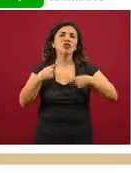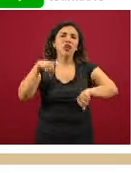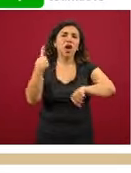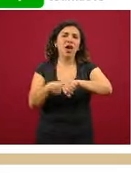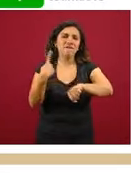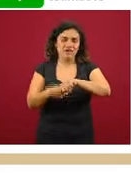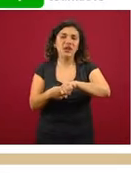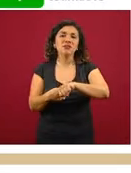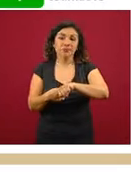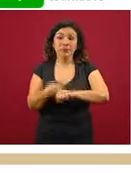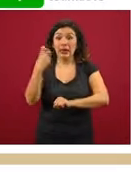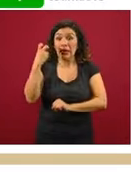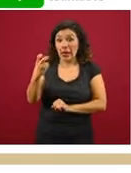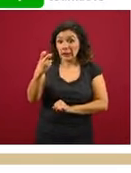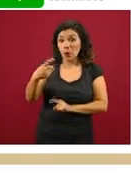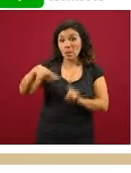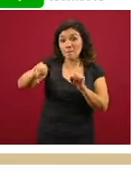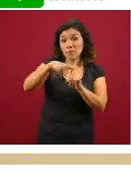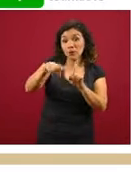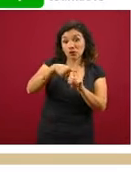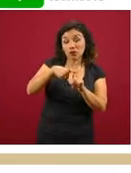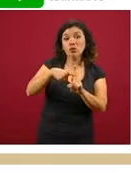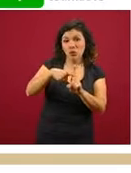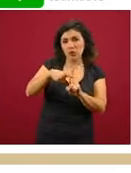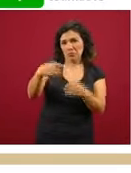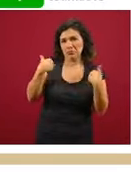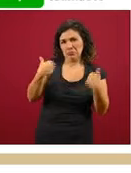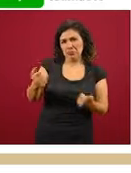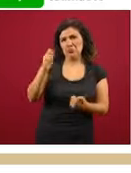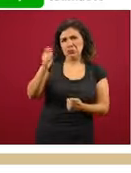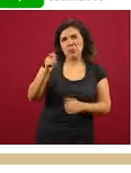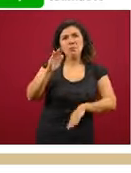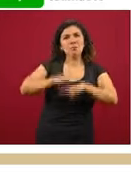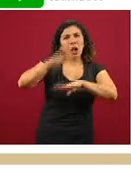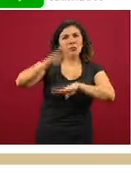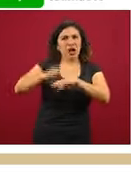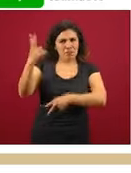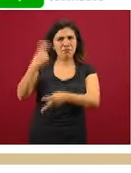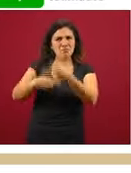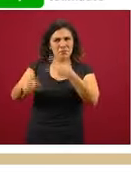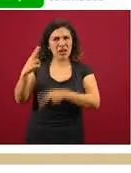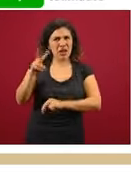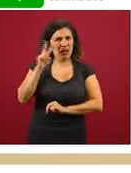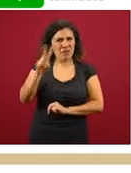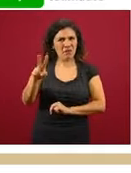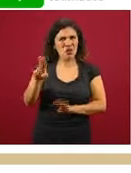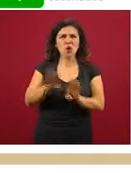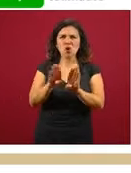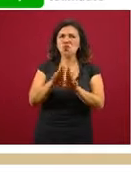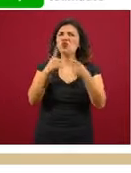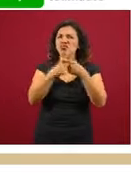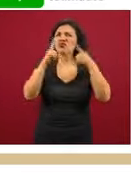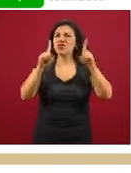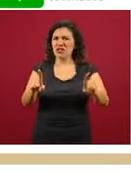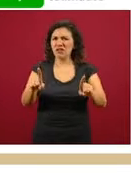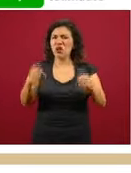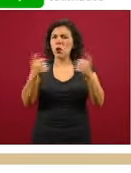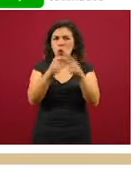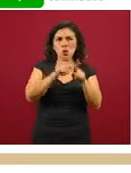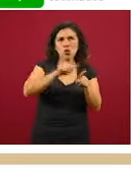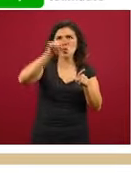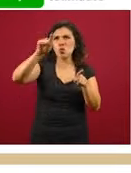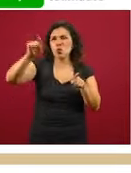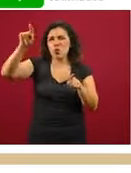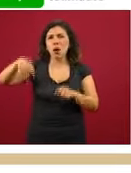casos. Aquí el porcentaje de positividad, si bien es cierto, se va incrementando de manera diferencial con la curva, de